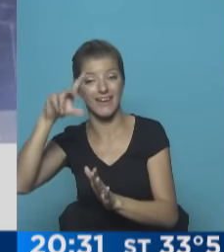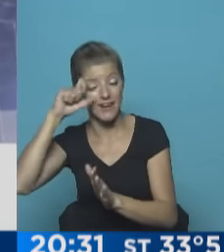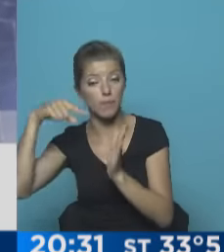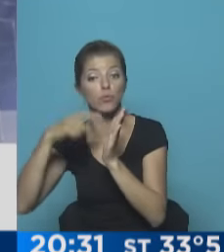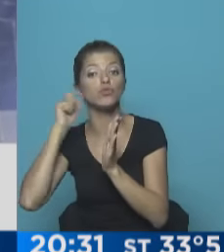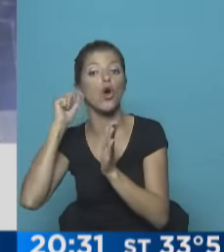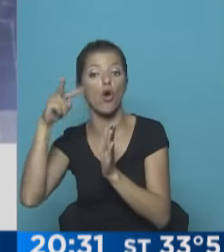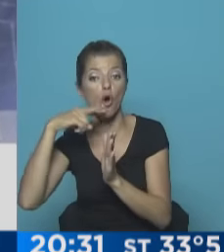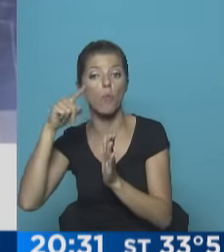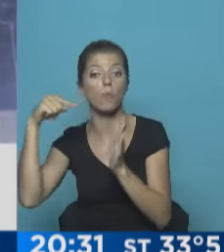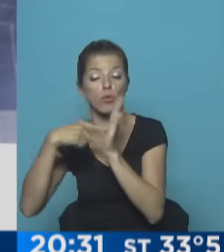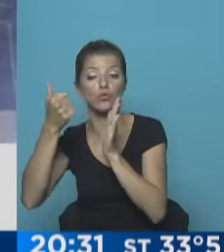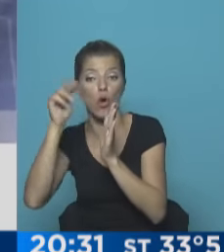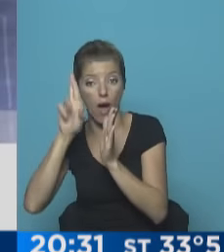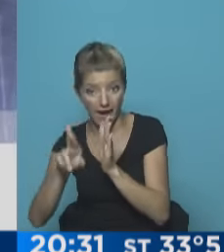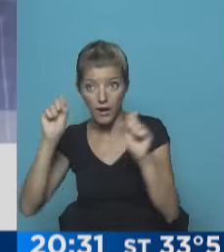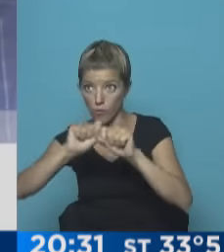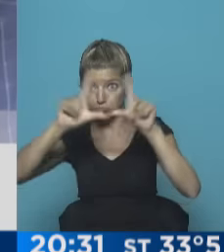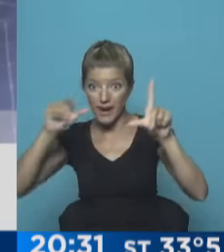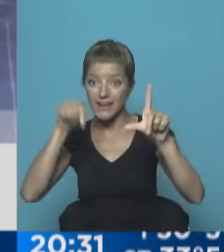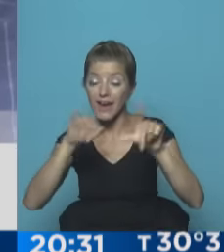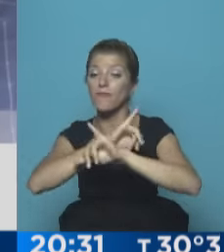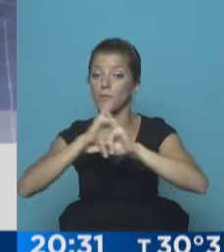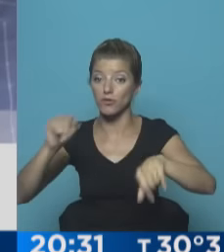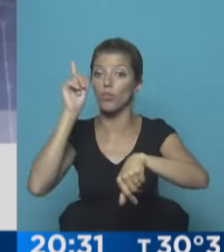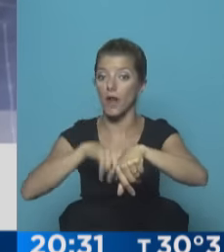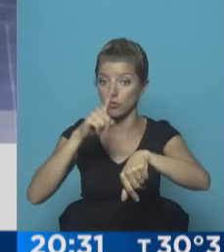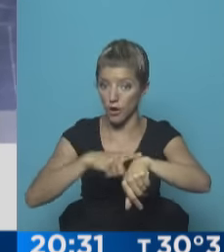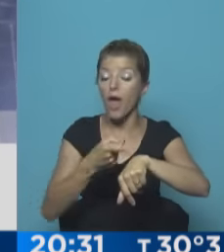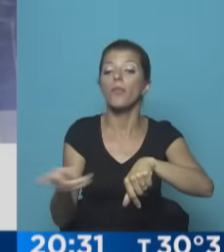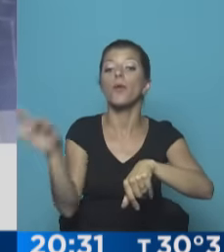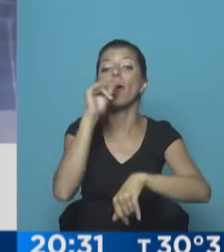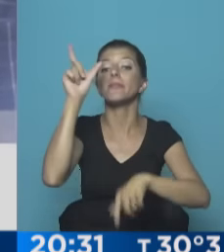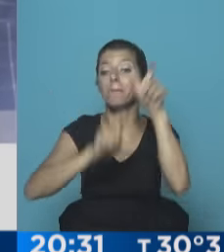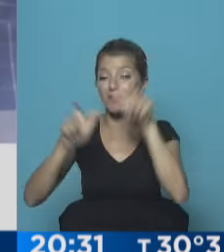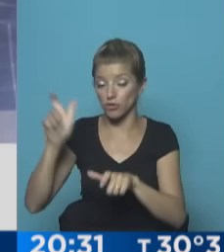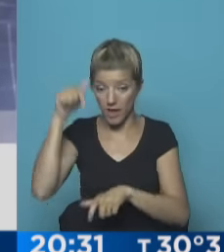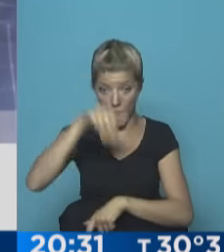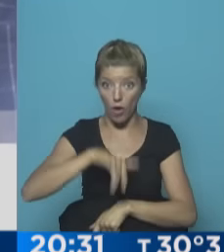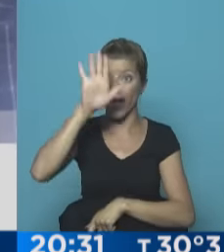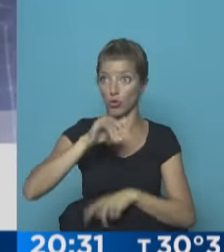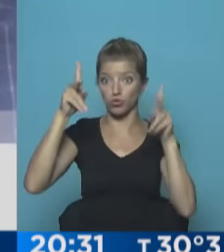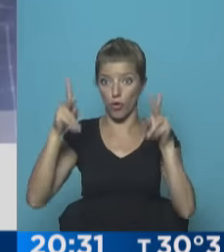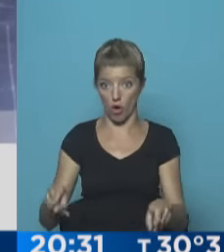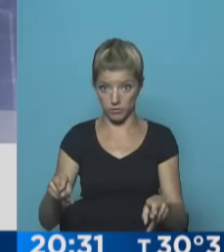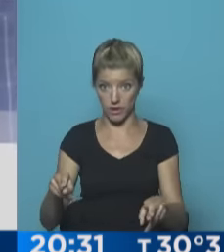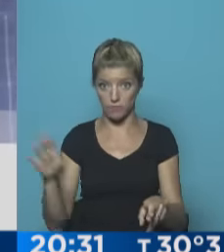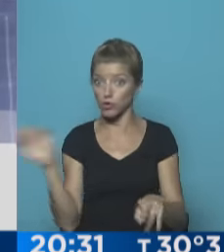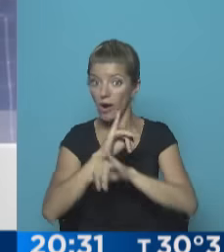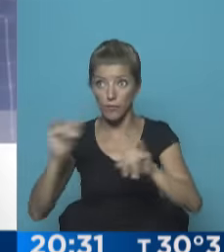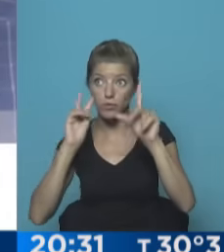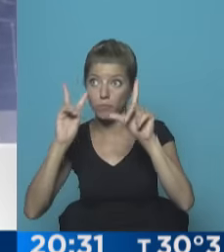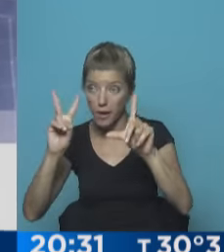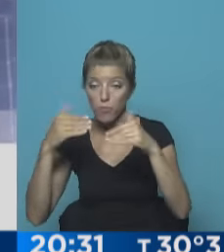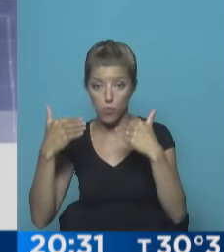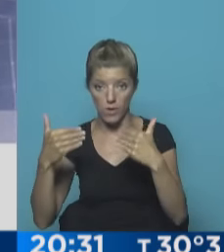www.enre.gob.ar, y ahí va a encontrar la información horaria de cuántas personas están sin el sistema eléctrico como